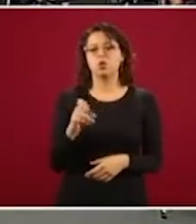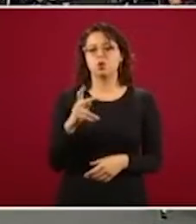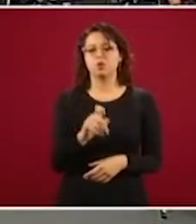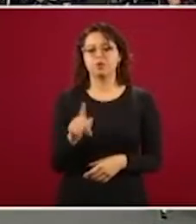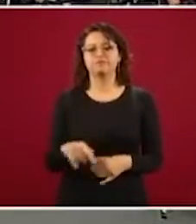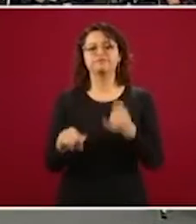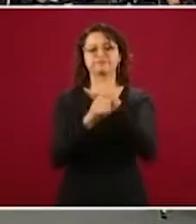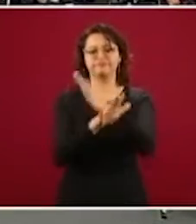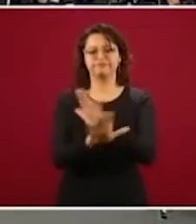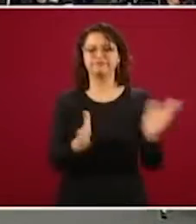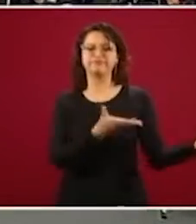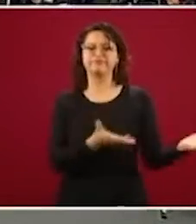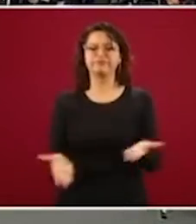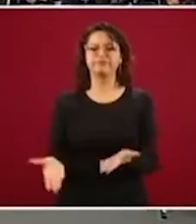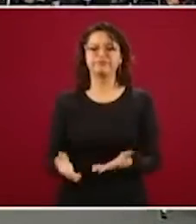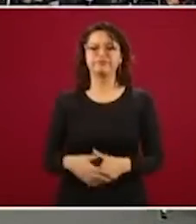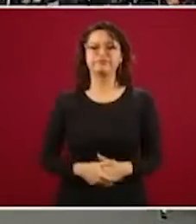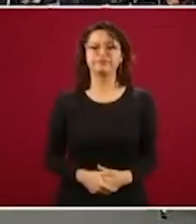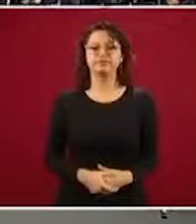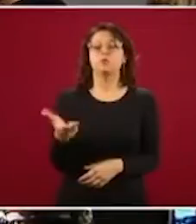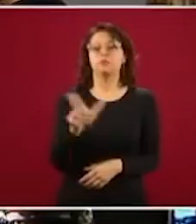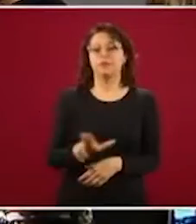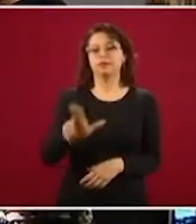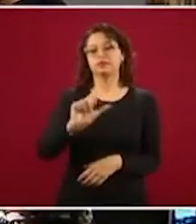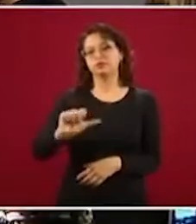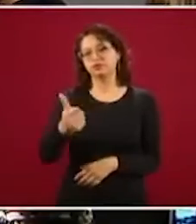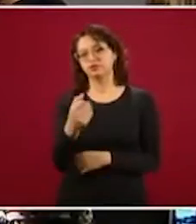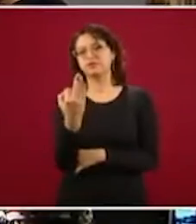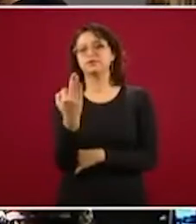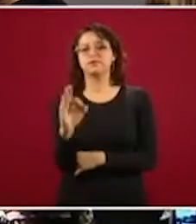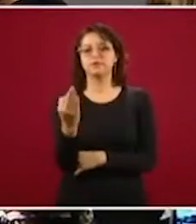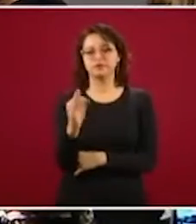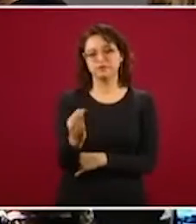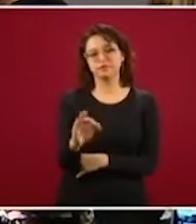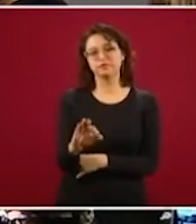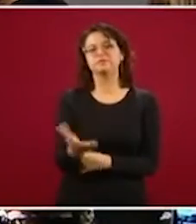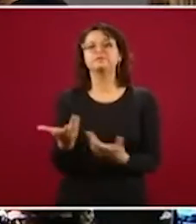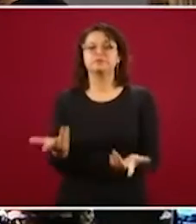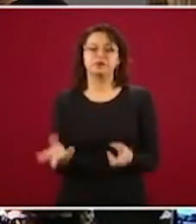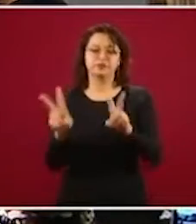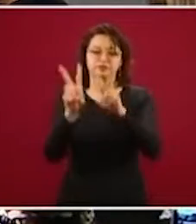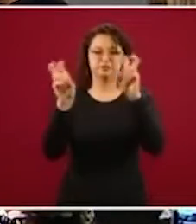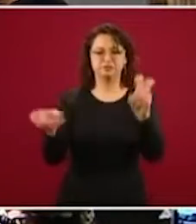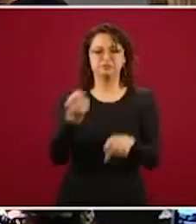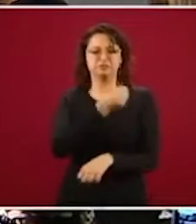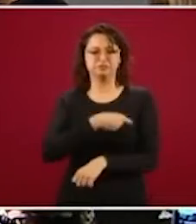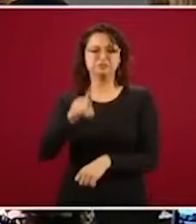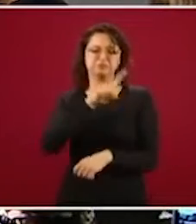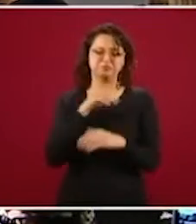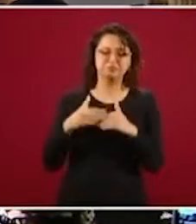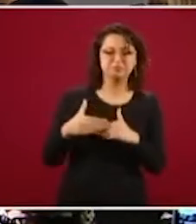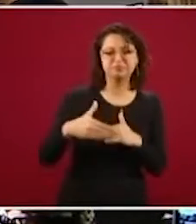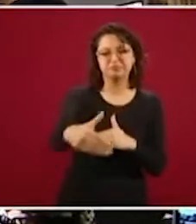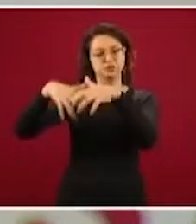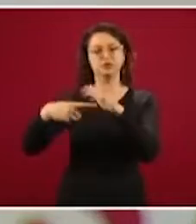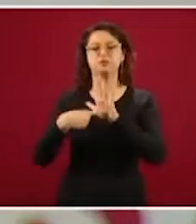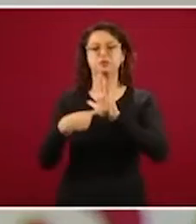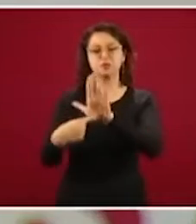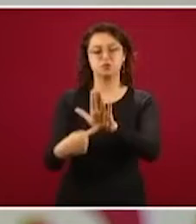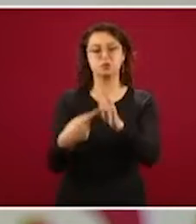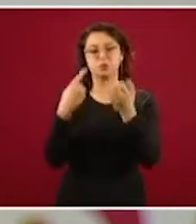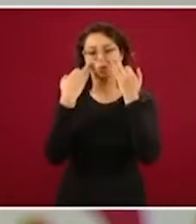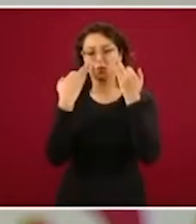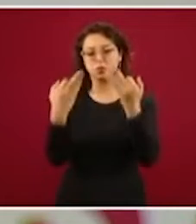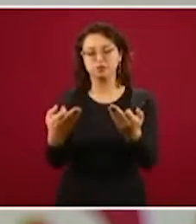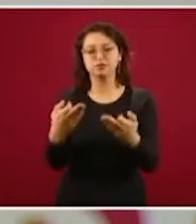Prevención y Promoción de la Salud, Hugo López-Gatell, habló sobre las labores de supervisión que realizan en distintos hospitales.